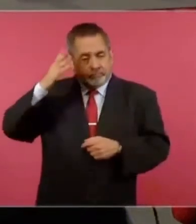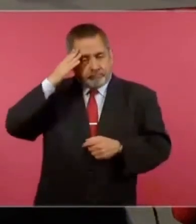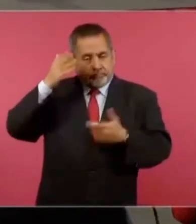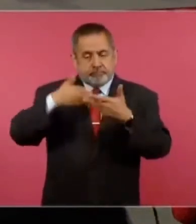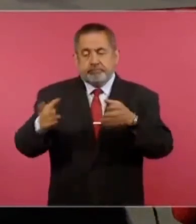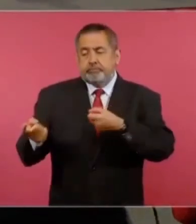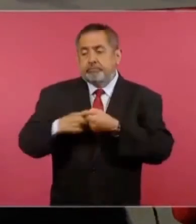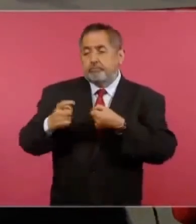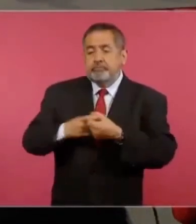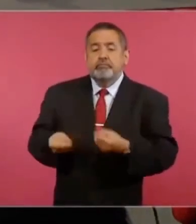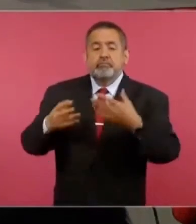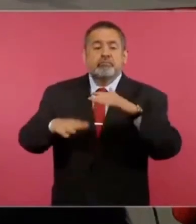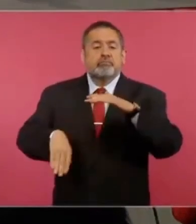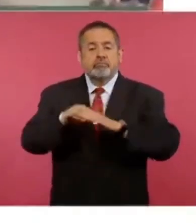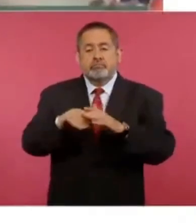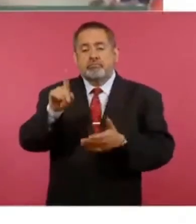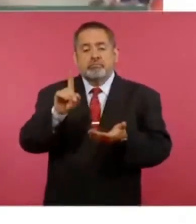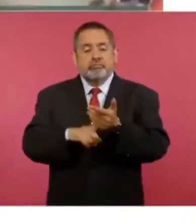un registro de